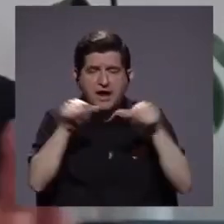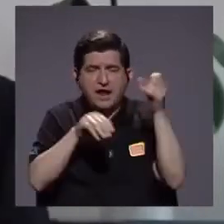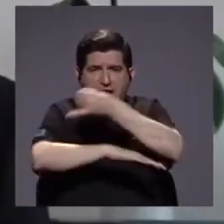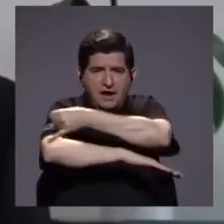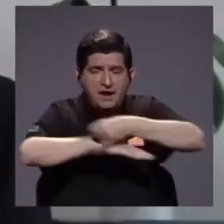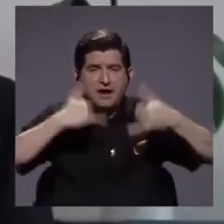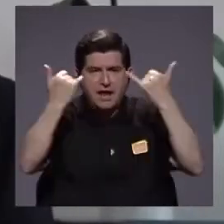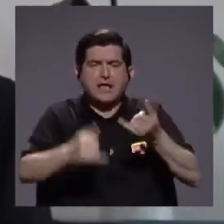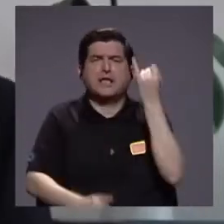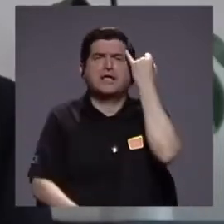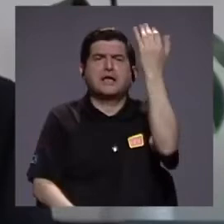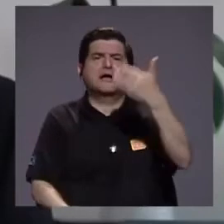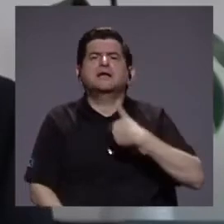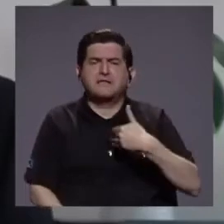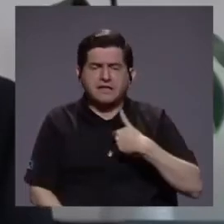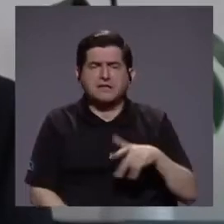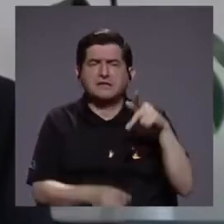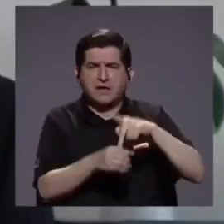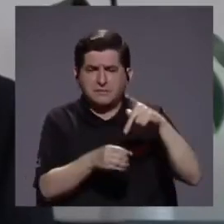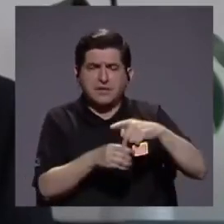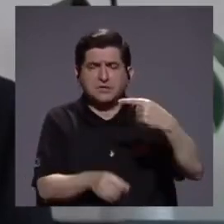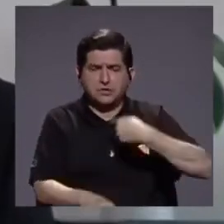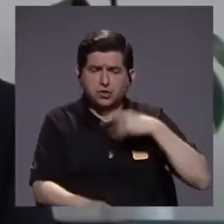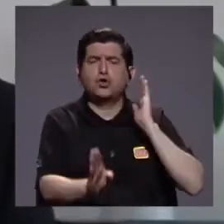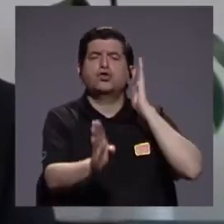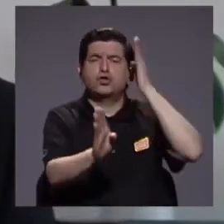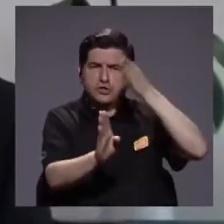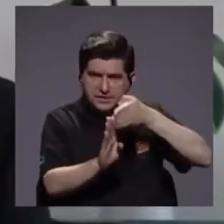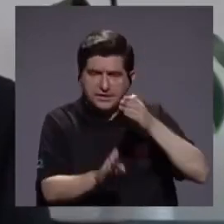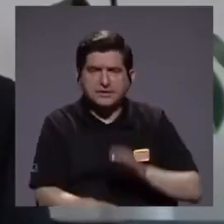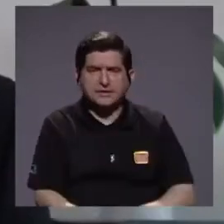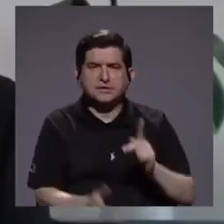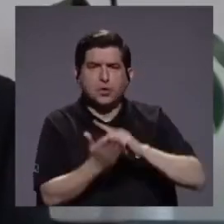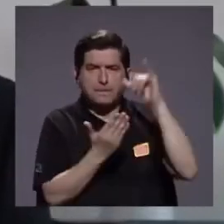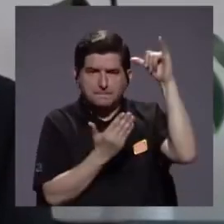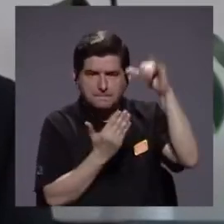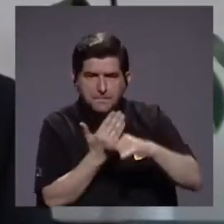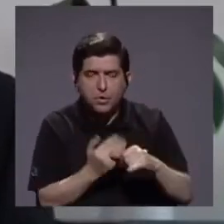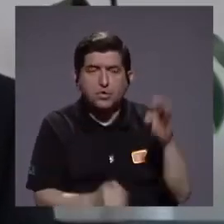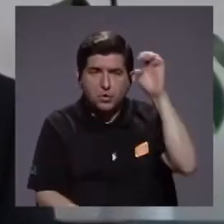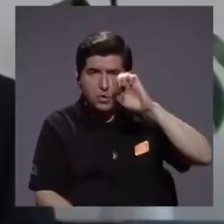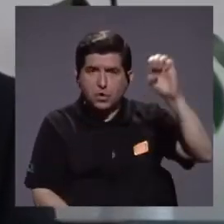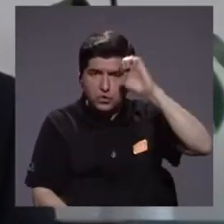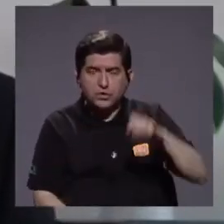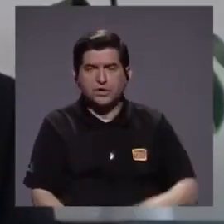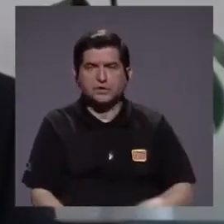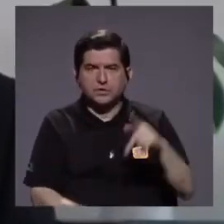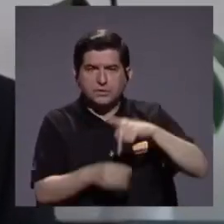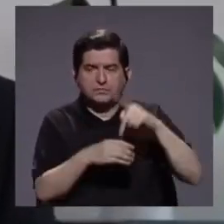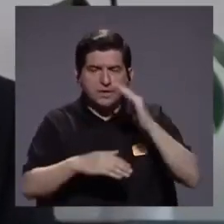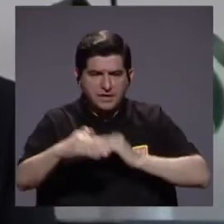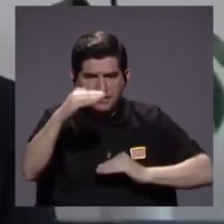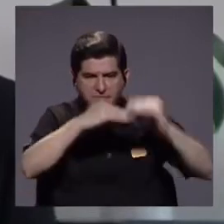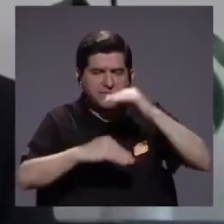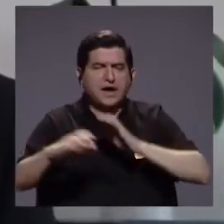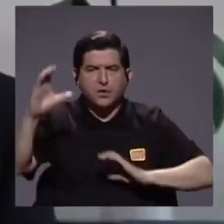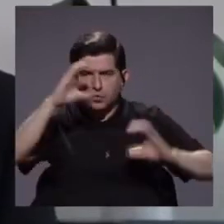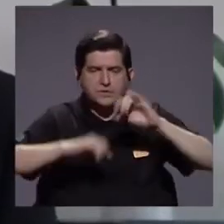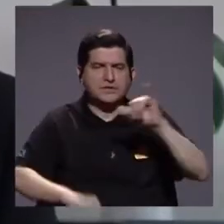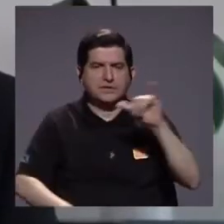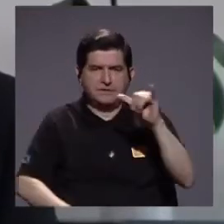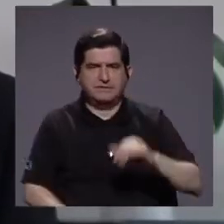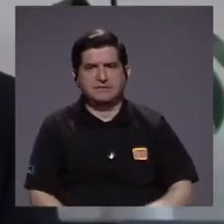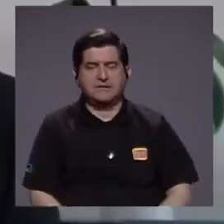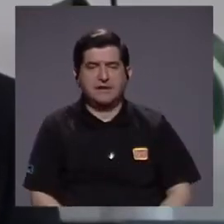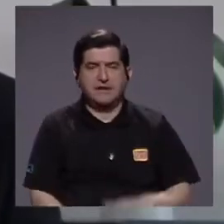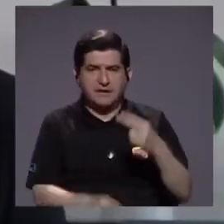ya hay una iniciativa en la que he participado directamente, que es un proyecto europeo en el que participa la Facultad de Ciencias también,